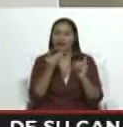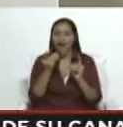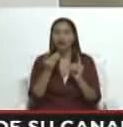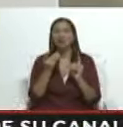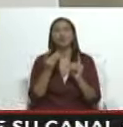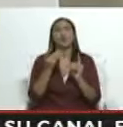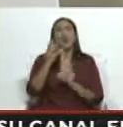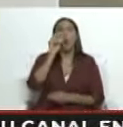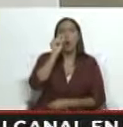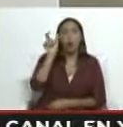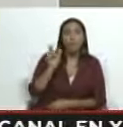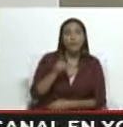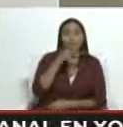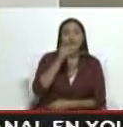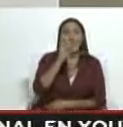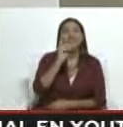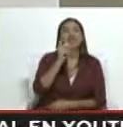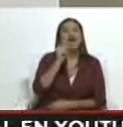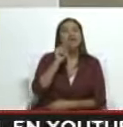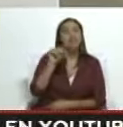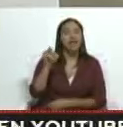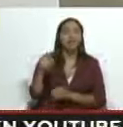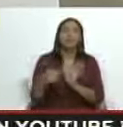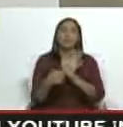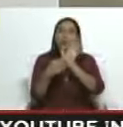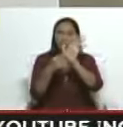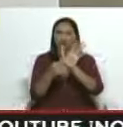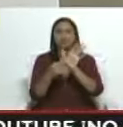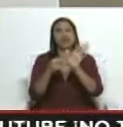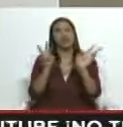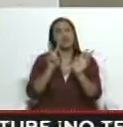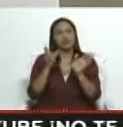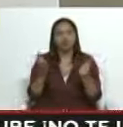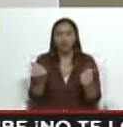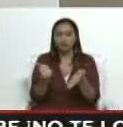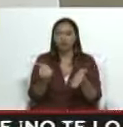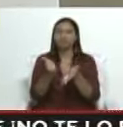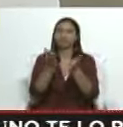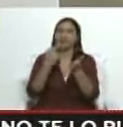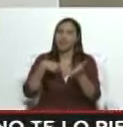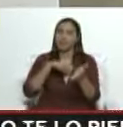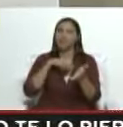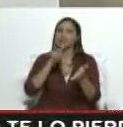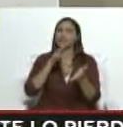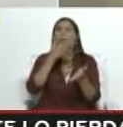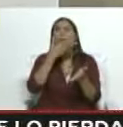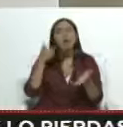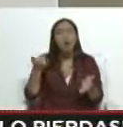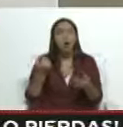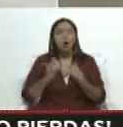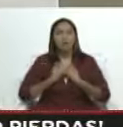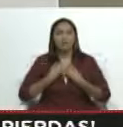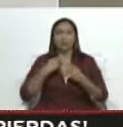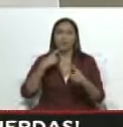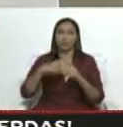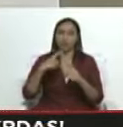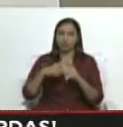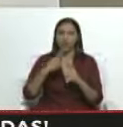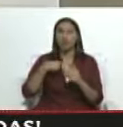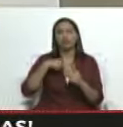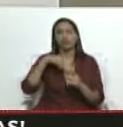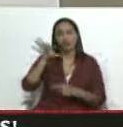representa el hecho de que Venezuela tenga más productividad y de que los venezolanos tengamos mejor calidad de vida. Así que le dejamos a este candidato